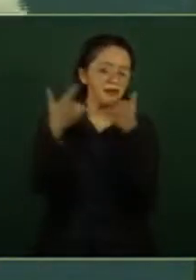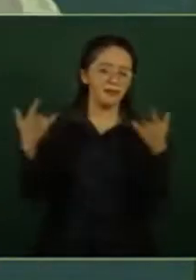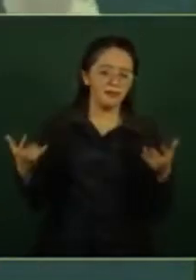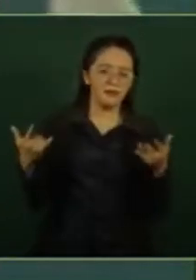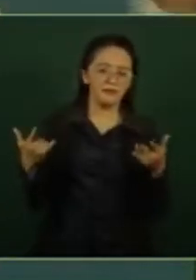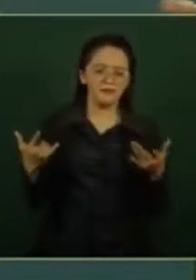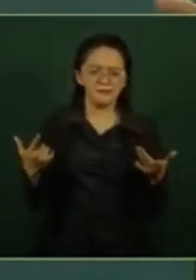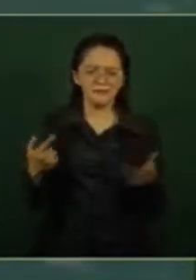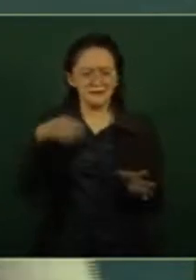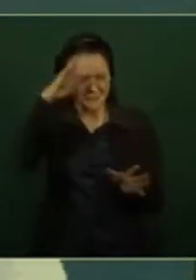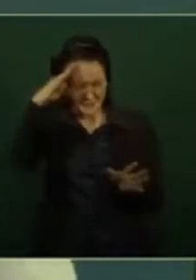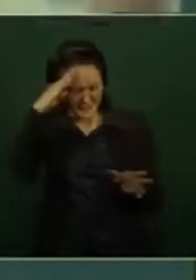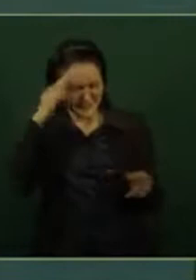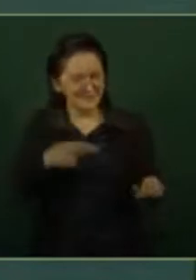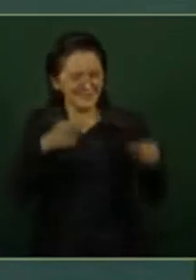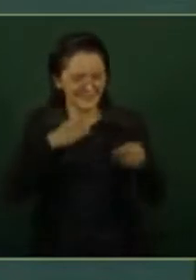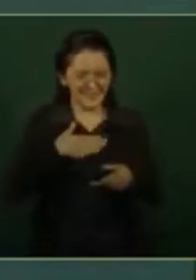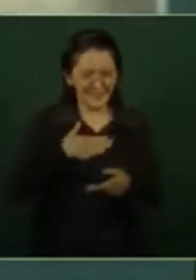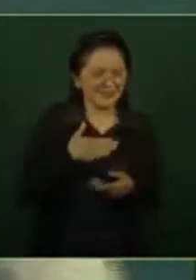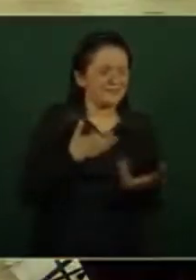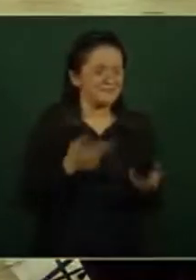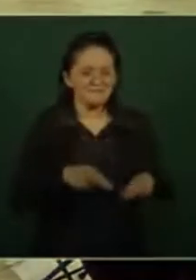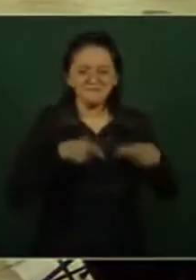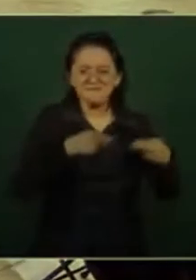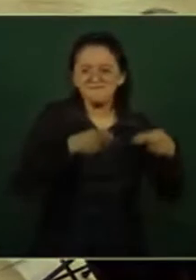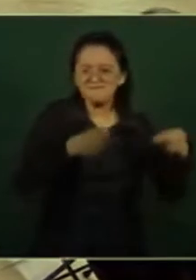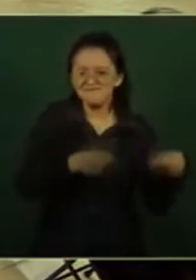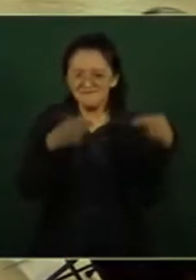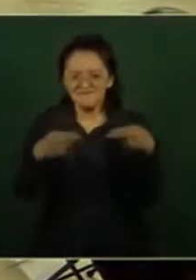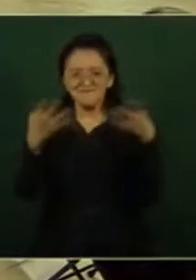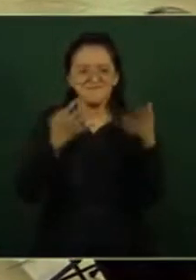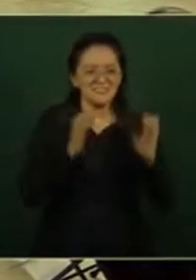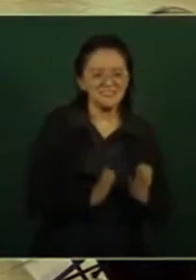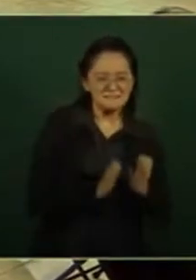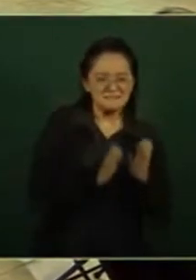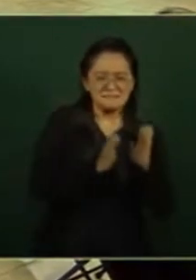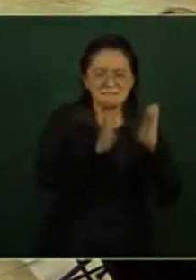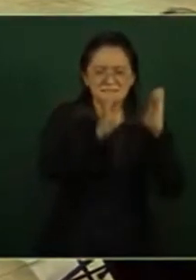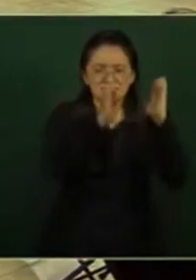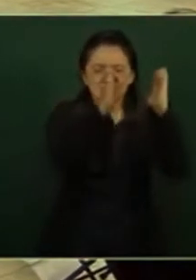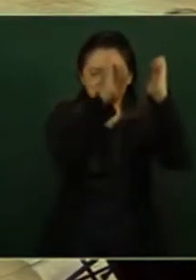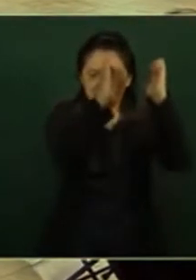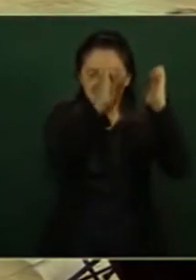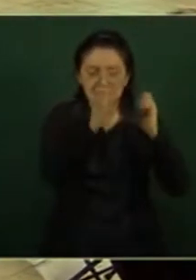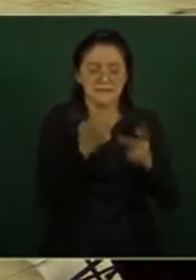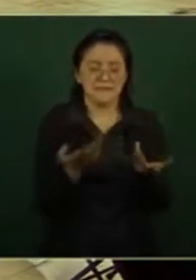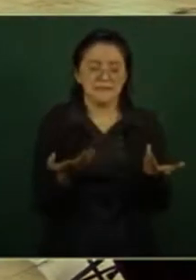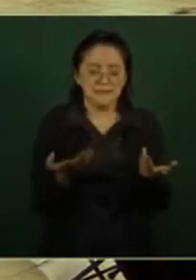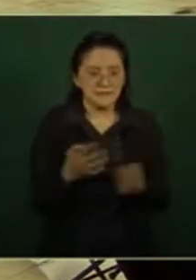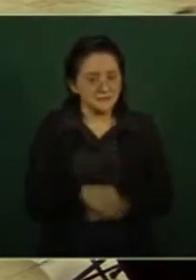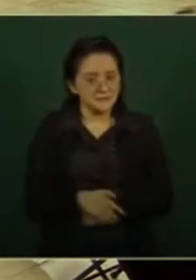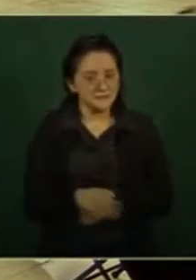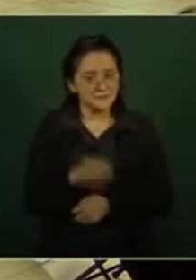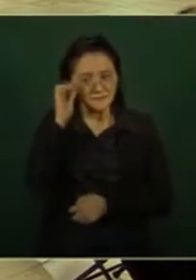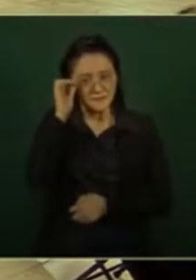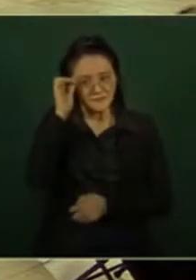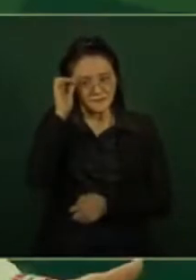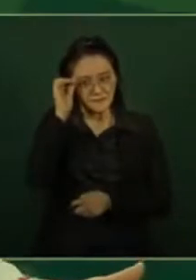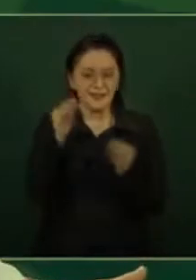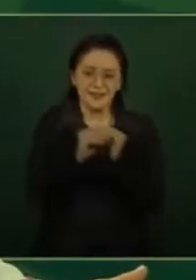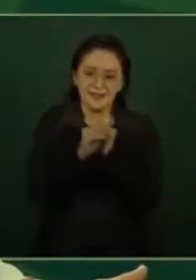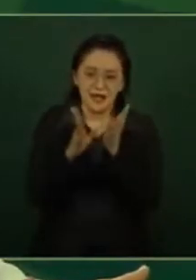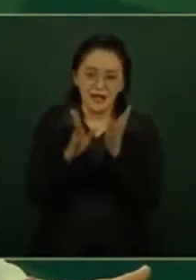nada más piensan en el negocio y hacer un edificio que afecta, ¿sí? Pues toda